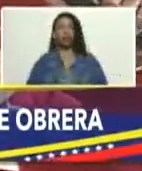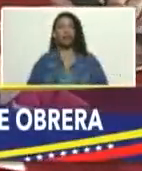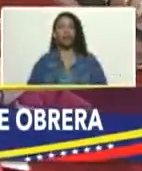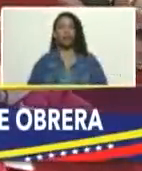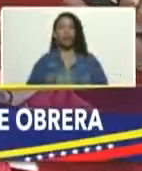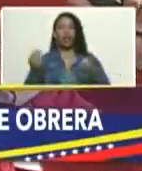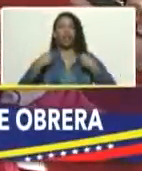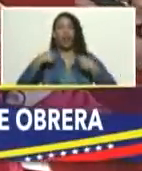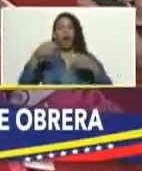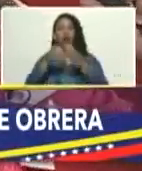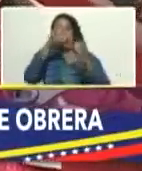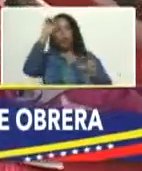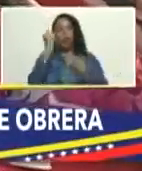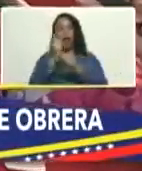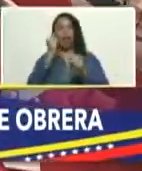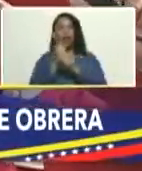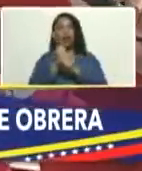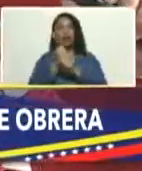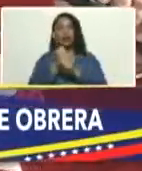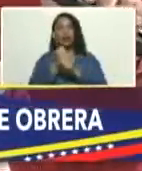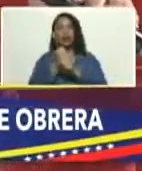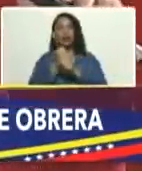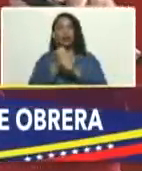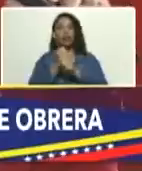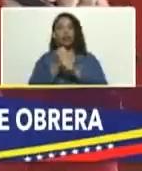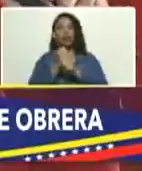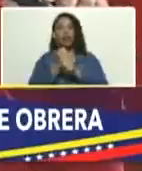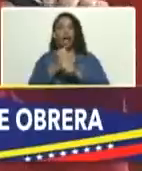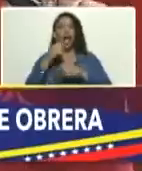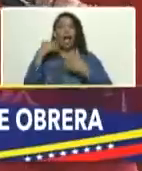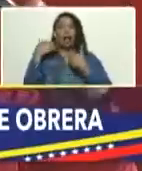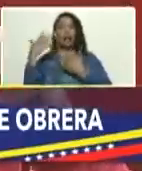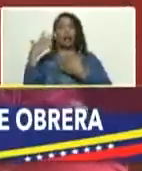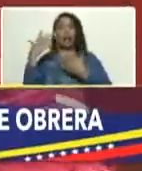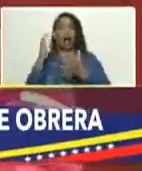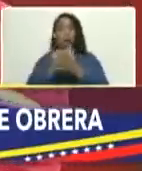la clase trabajadora! ¡Vacilar es perdernos, camarada!